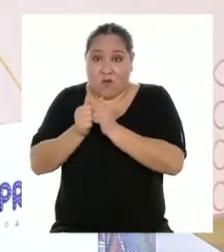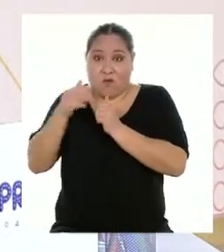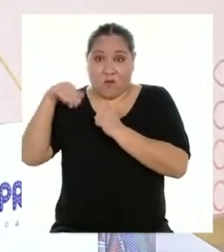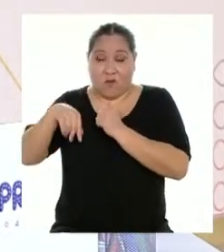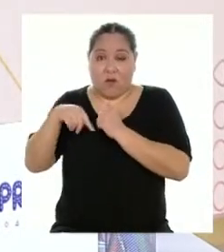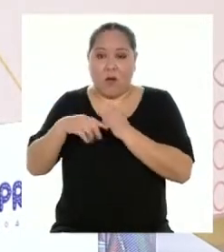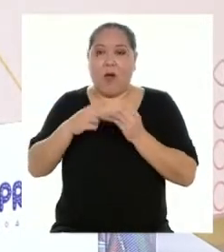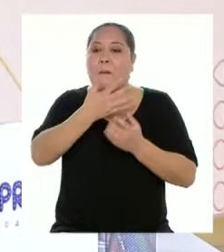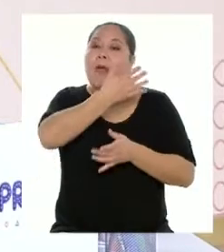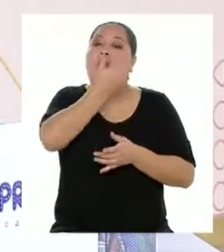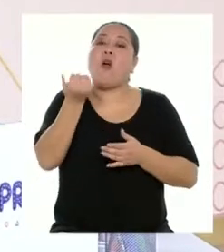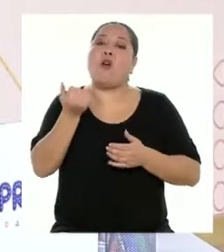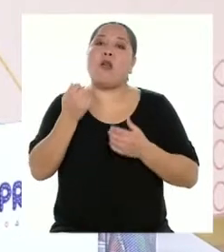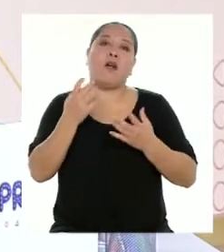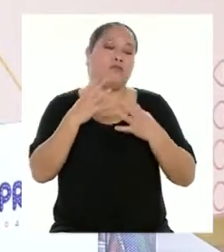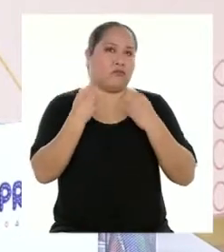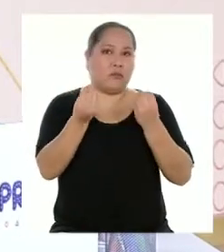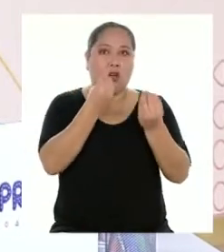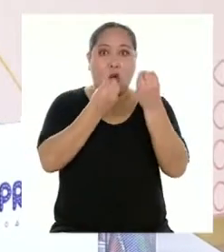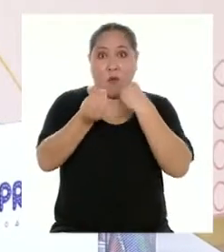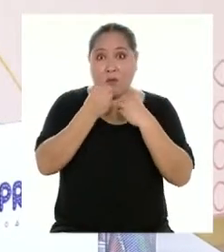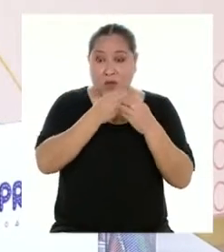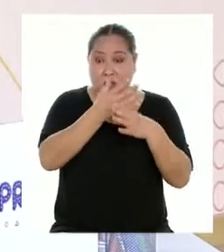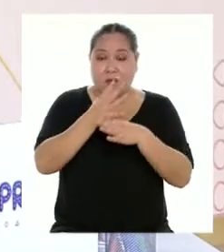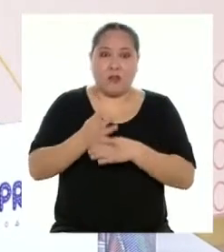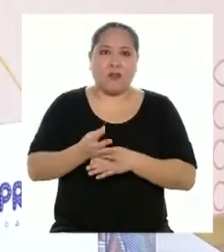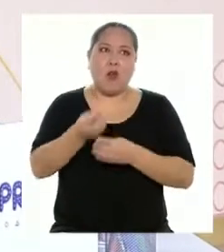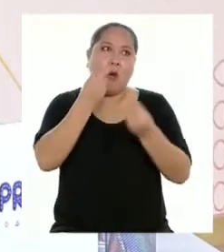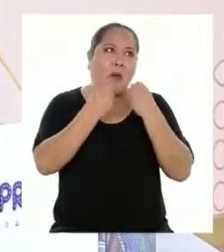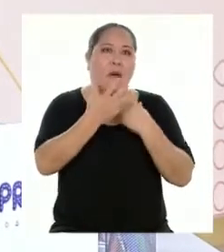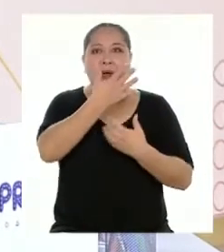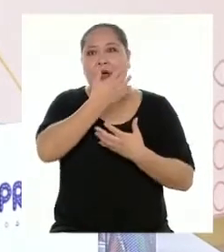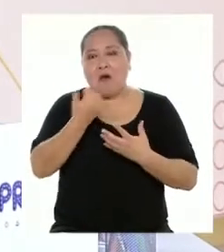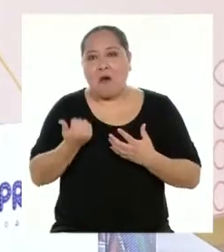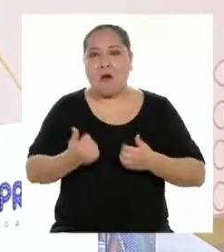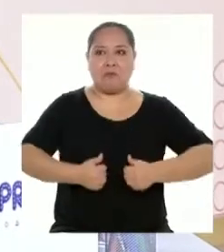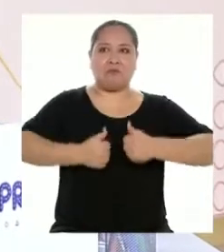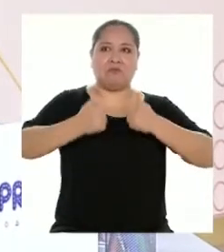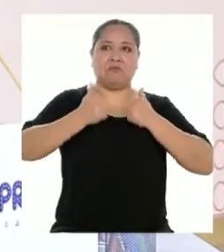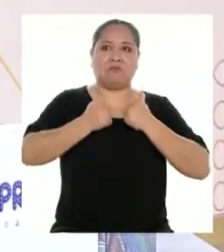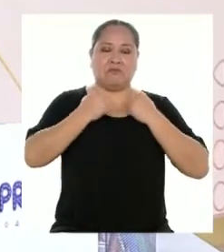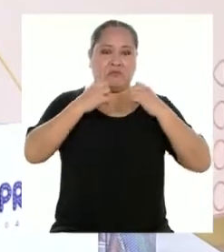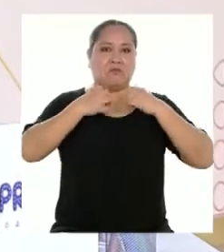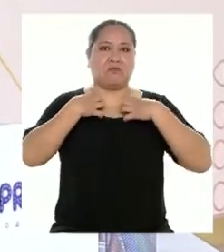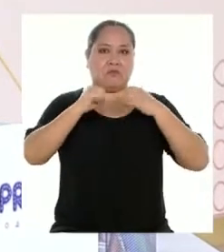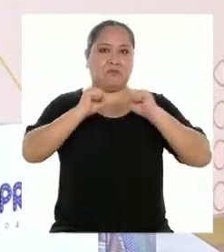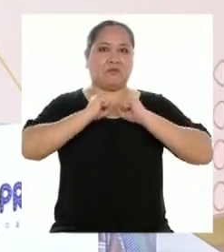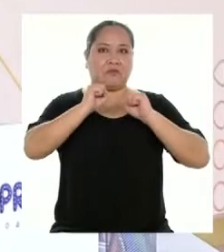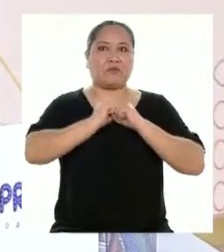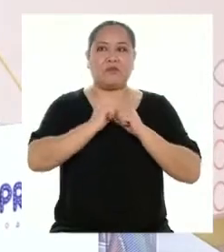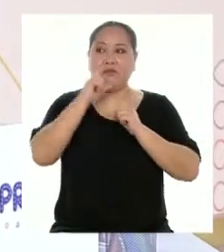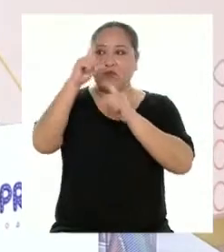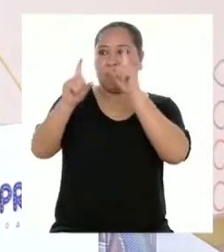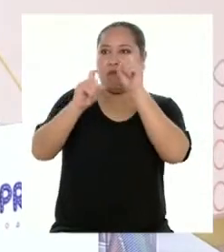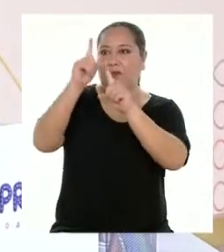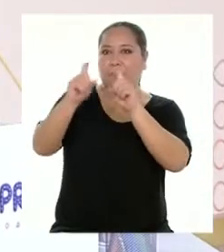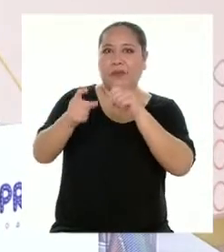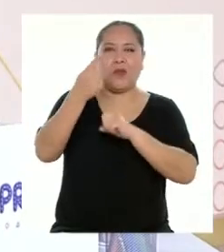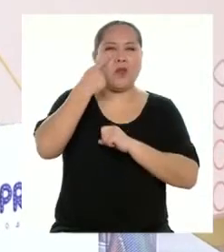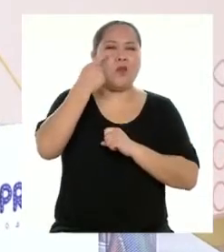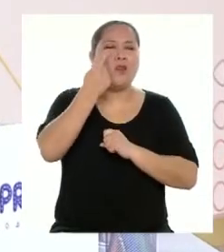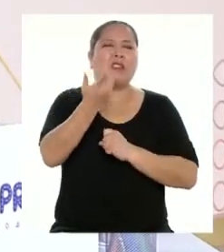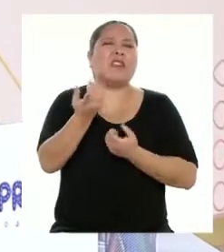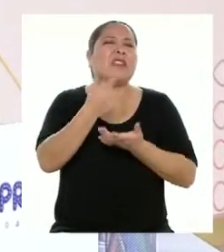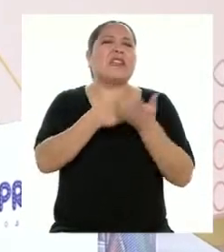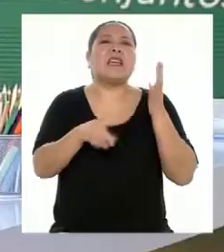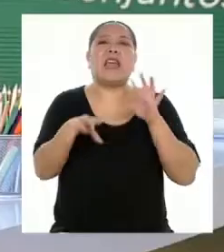en conjunto, hacer un poco de ejercicio y comer mejor. Para aportar a ello, hicimos una encuesta para conocer sus